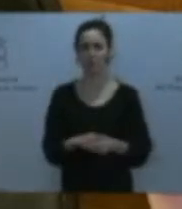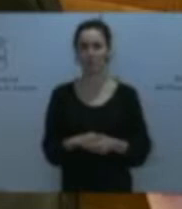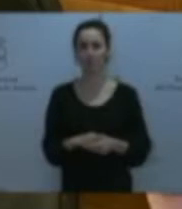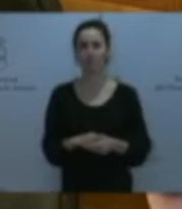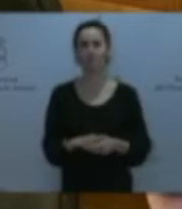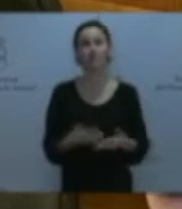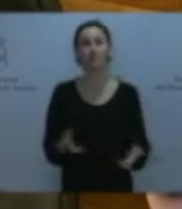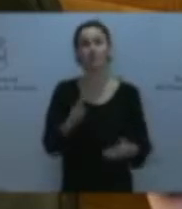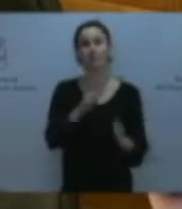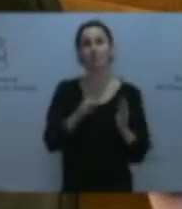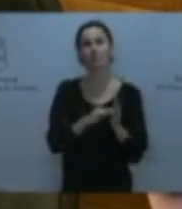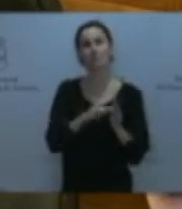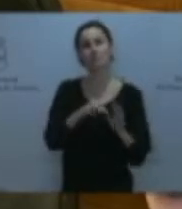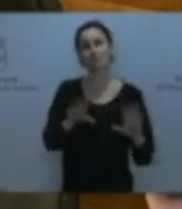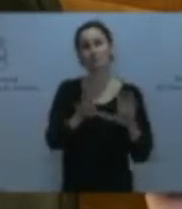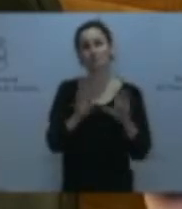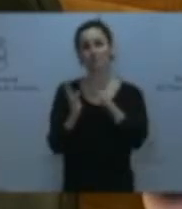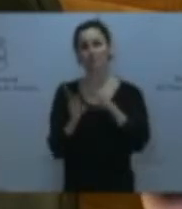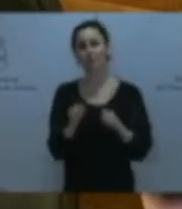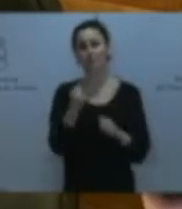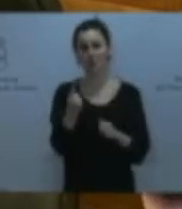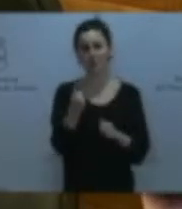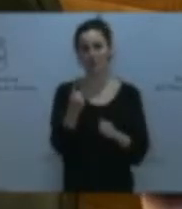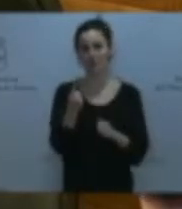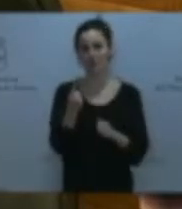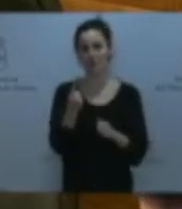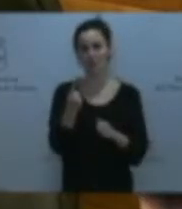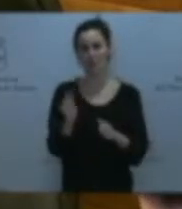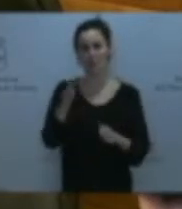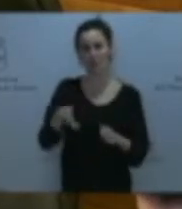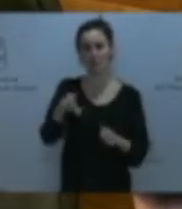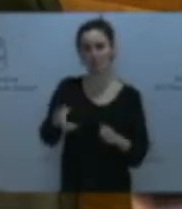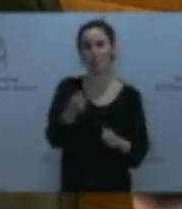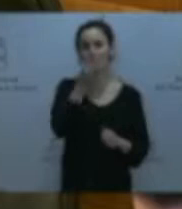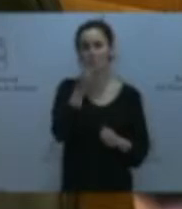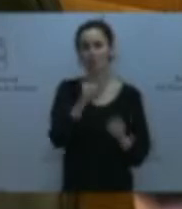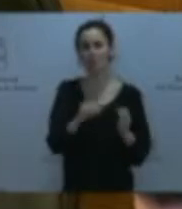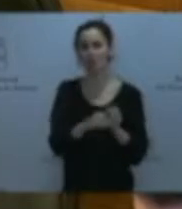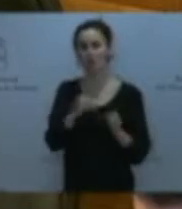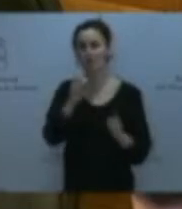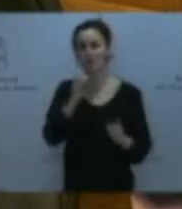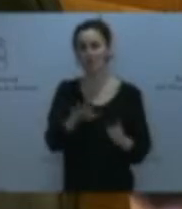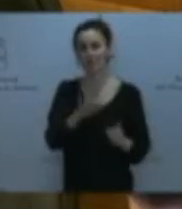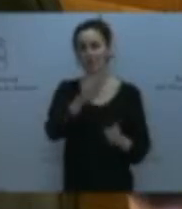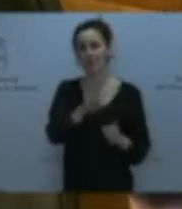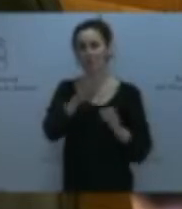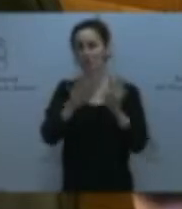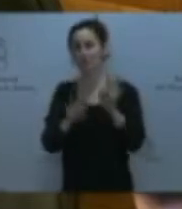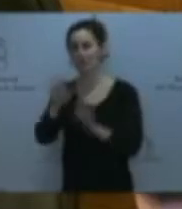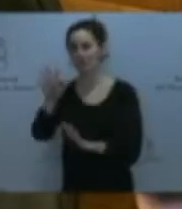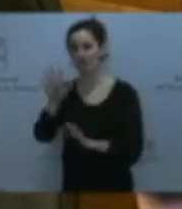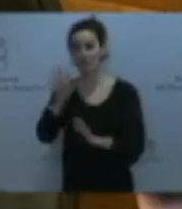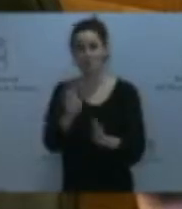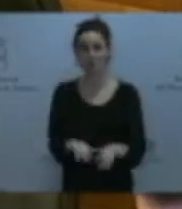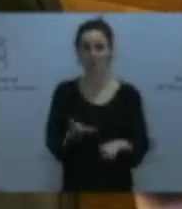en el 2010 se censaban 1.000 salmones en el Narcea y en el 2015 son 595. Según usted, en